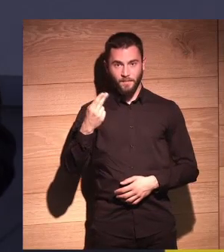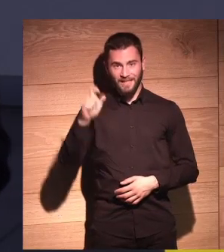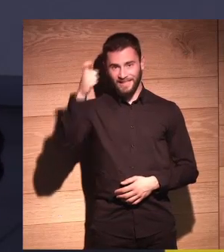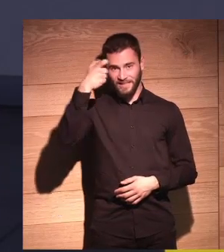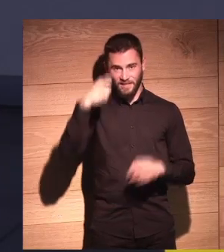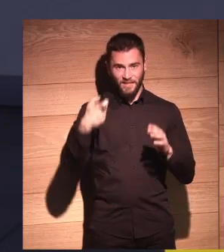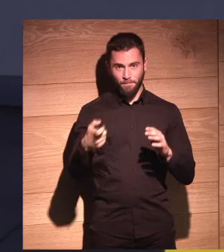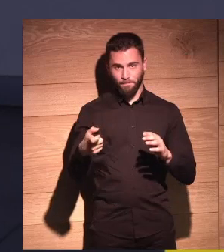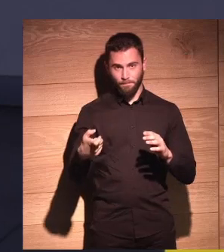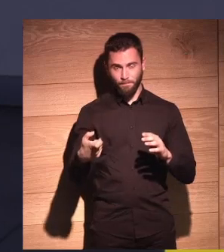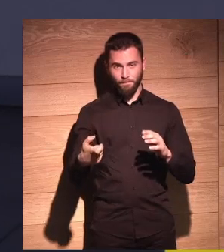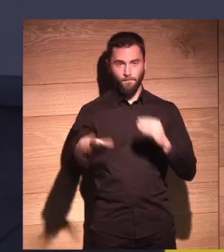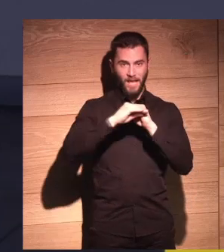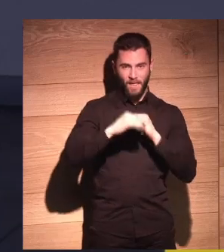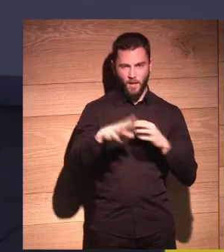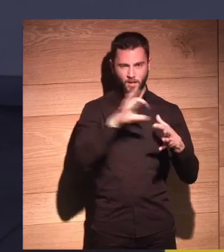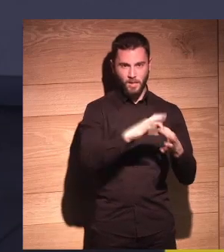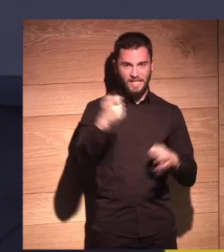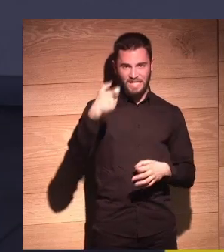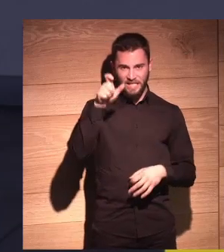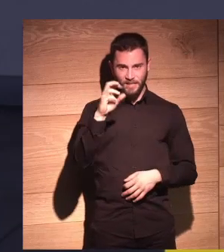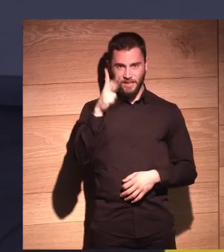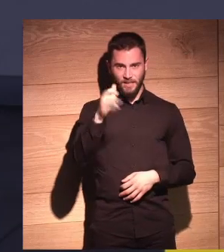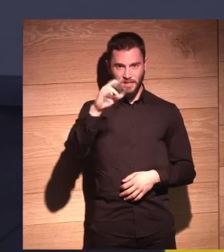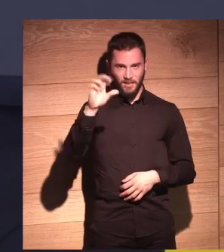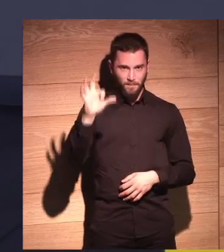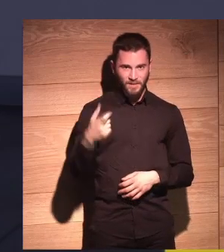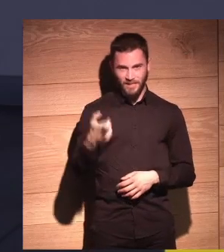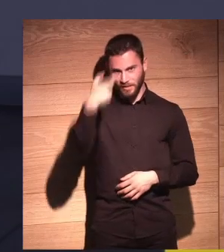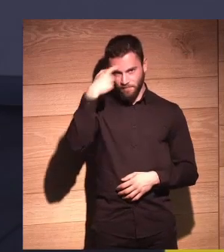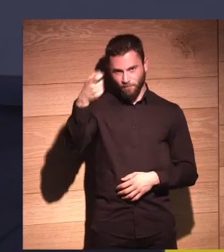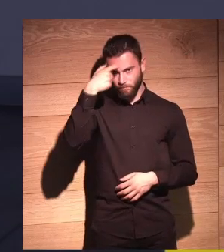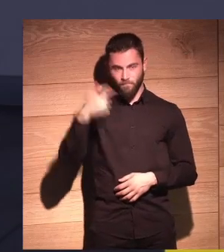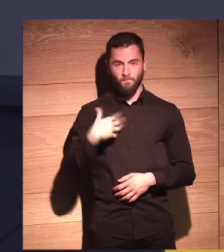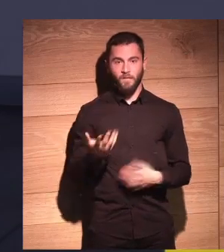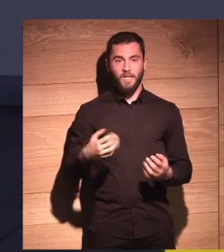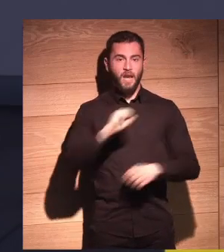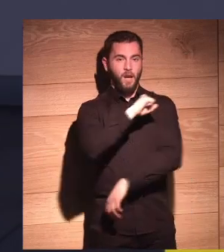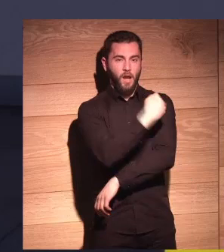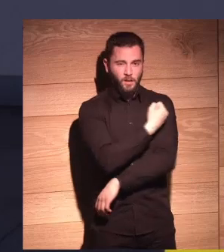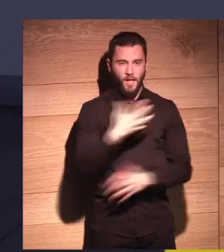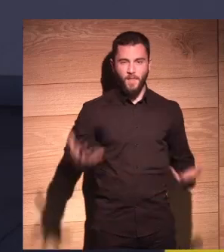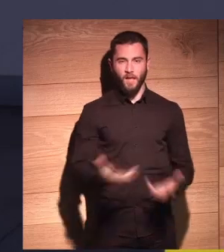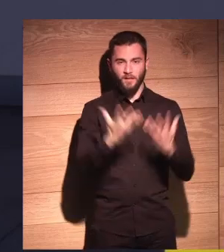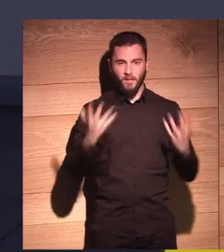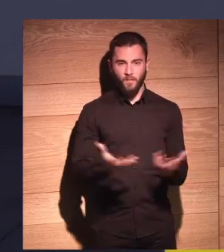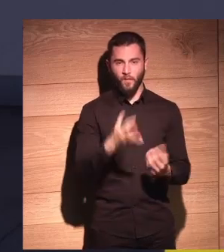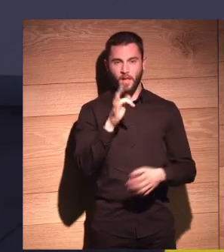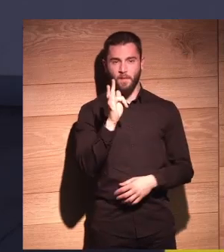chips. Es decir, se pueden no solamente registrar y estimular, sino tener